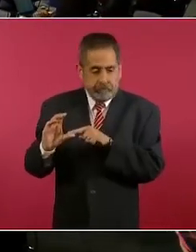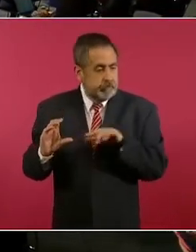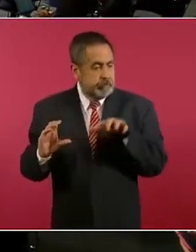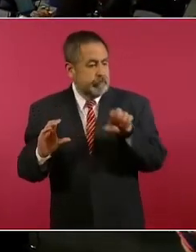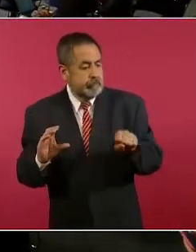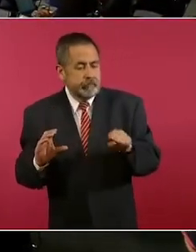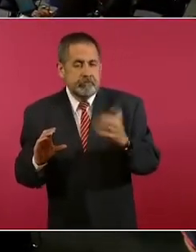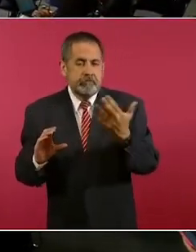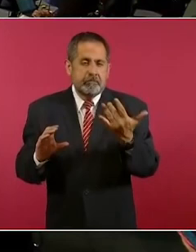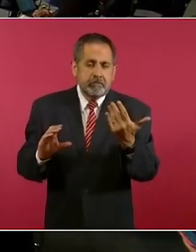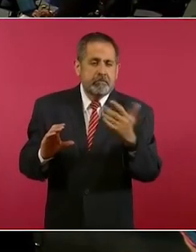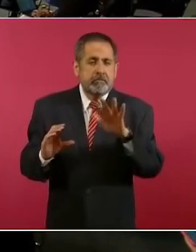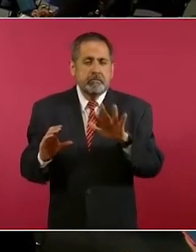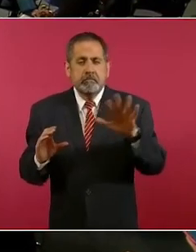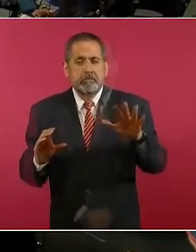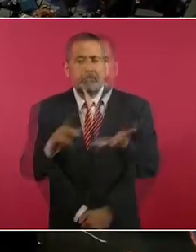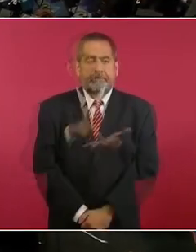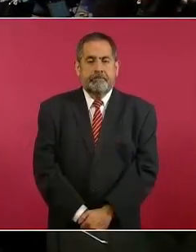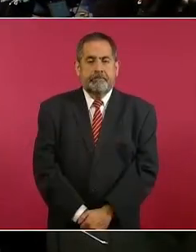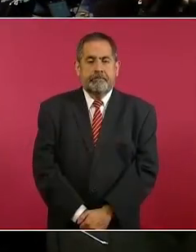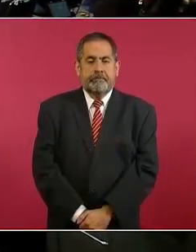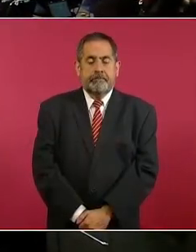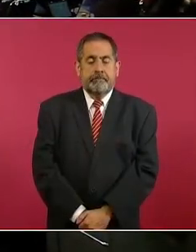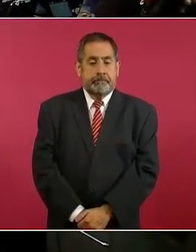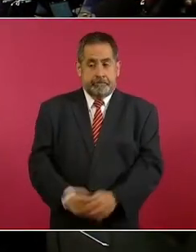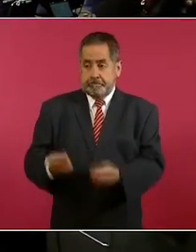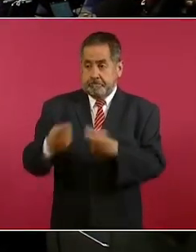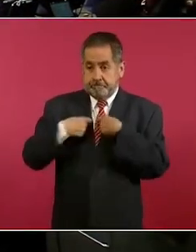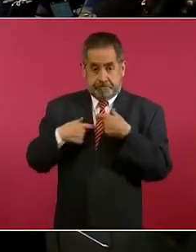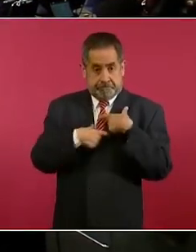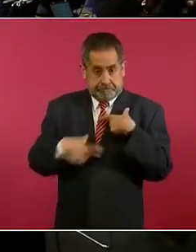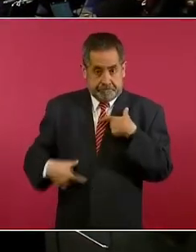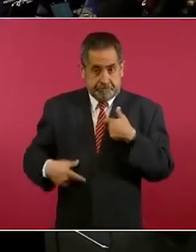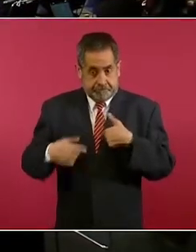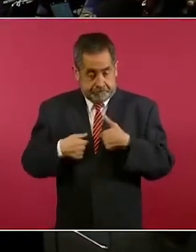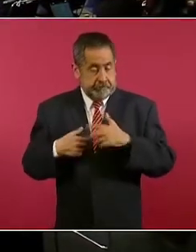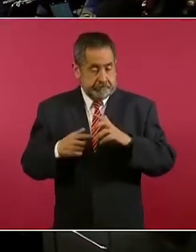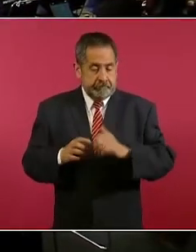nosotros llegamos, ya habíamos llegado,